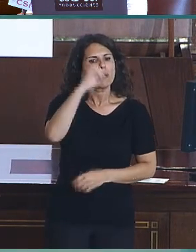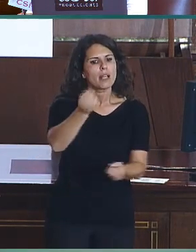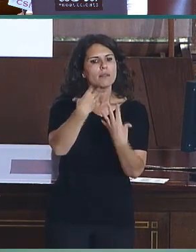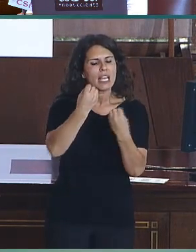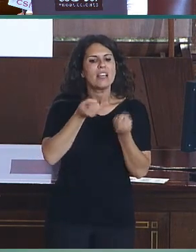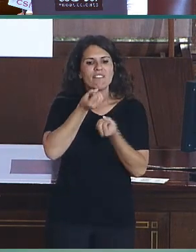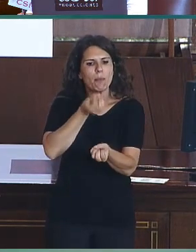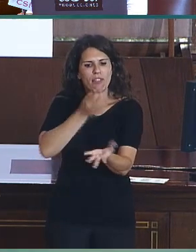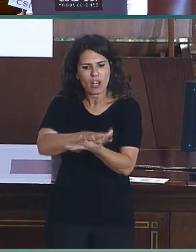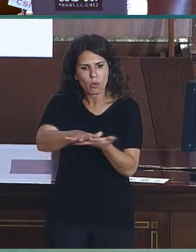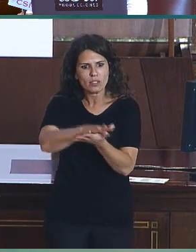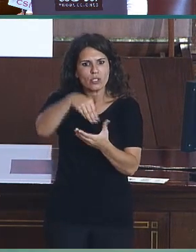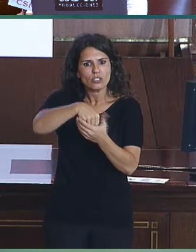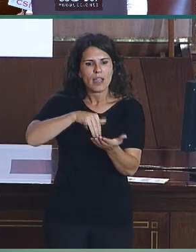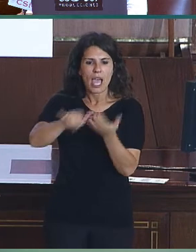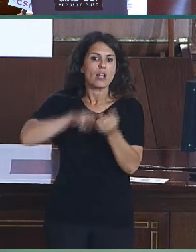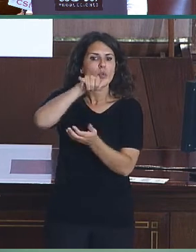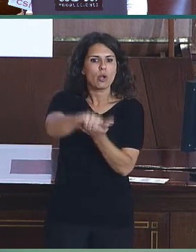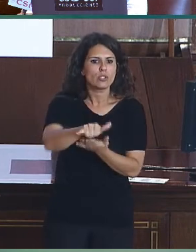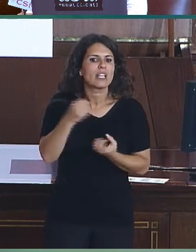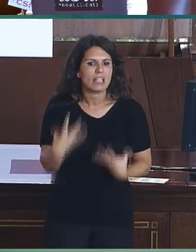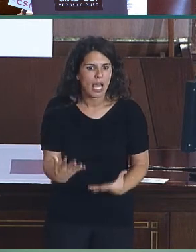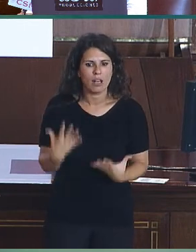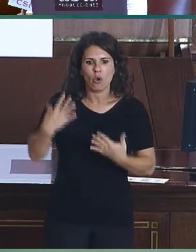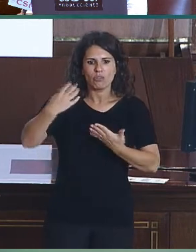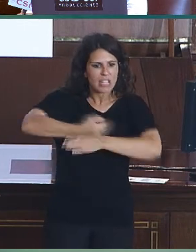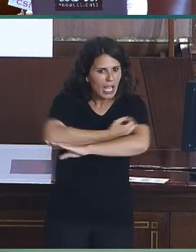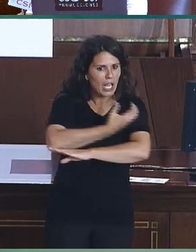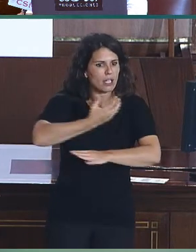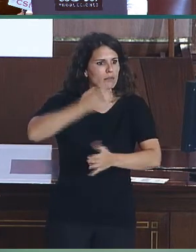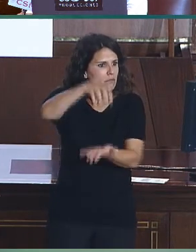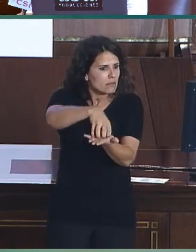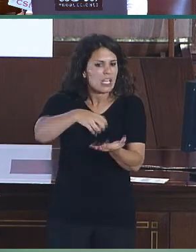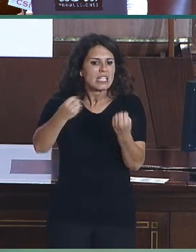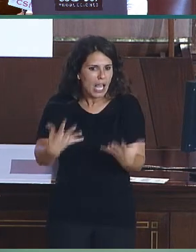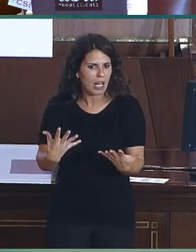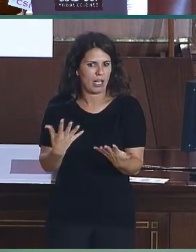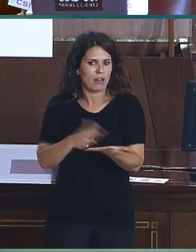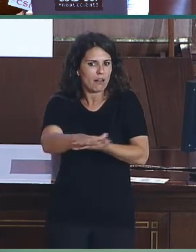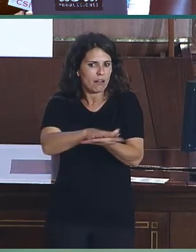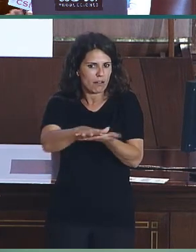signos en los aeropuertos, estaciones de tren, etcétera. También con